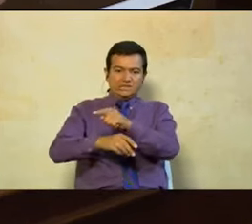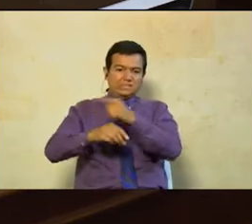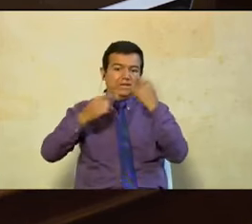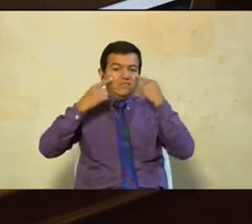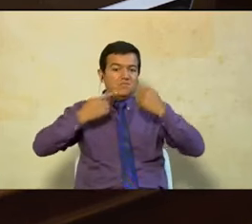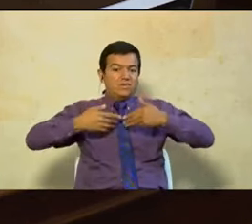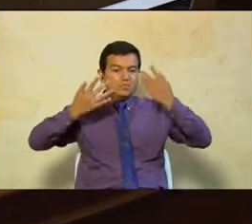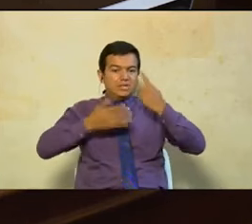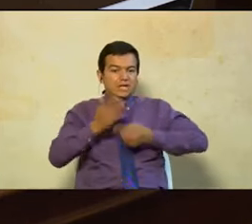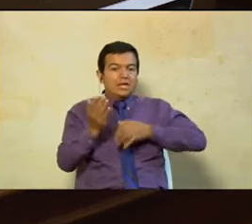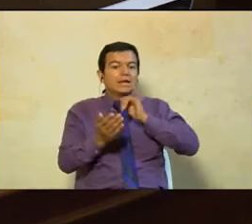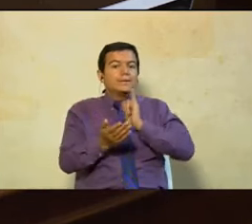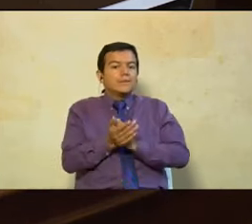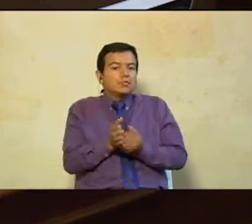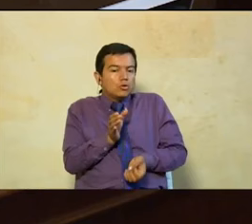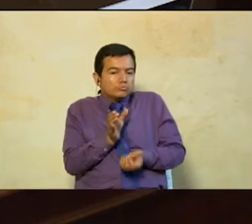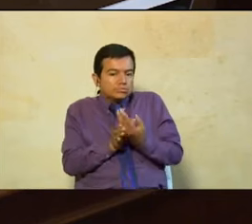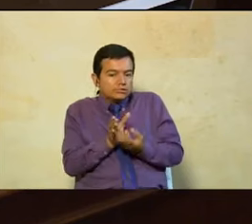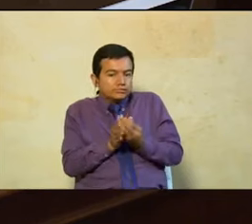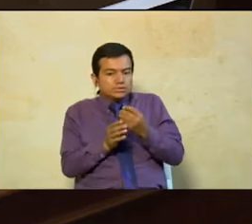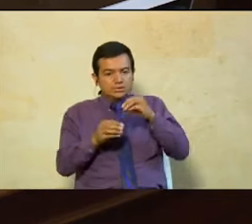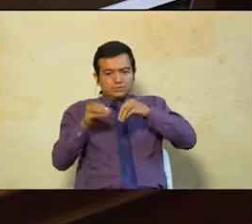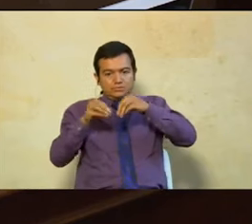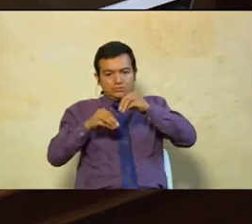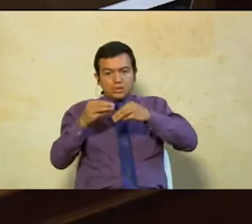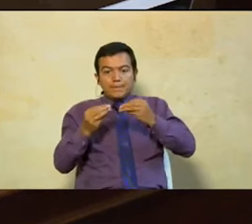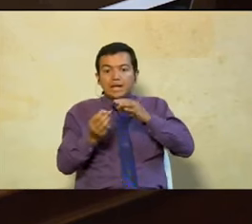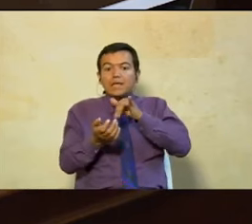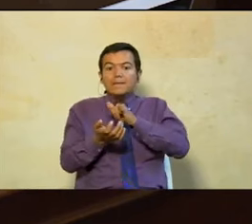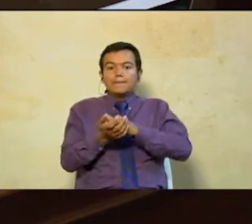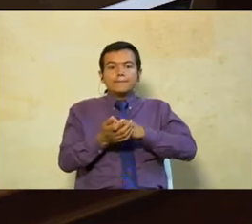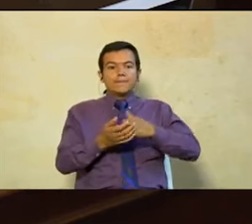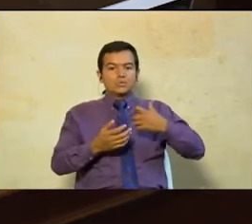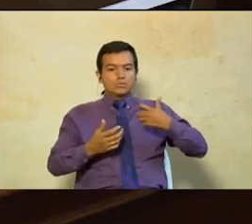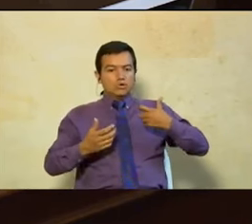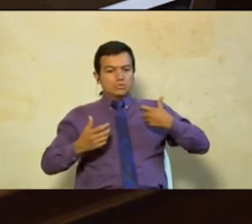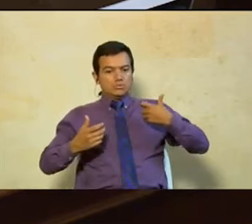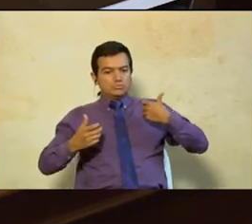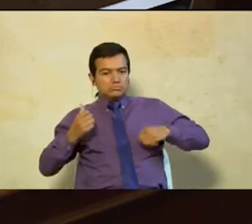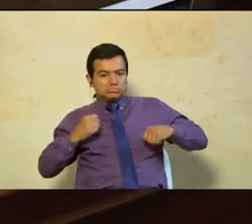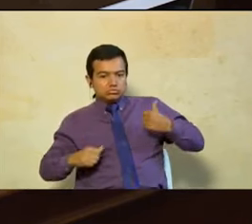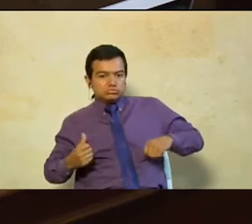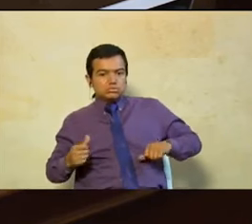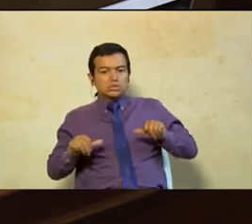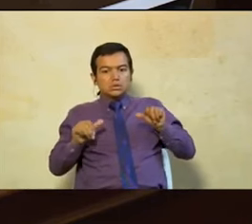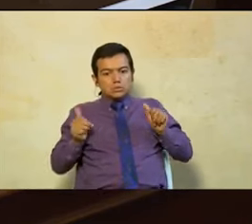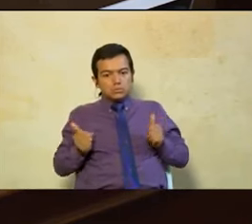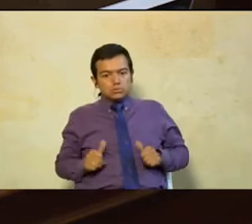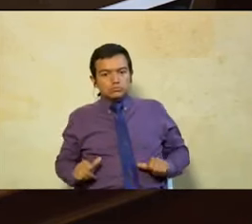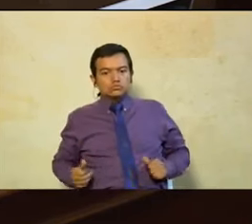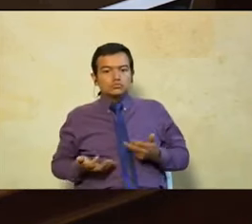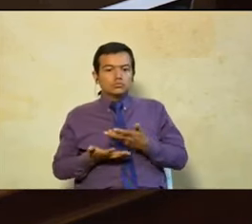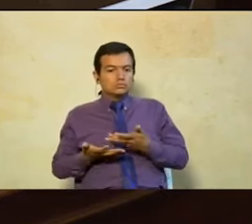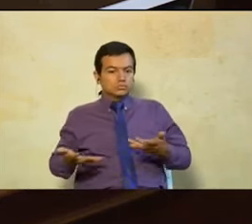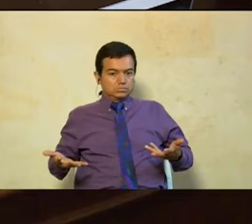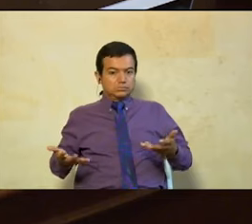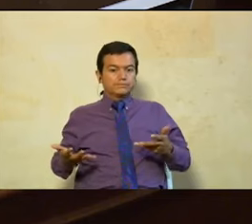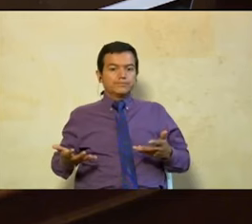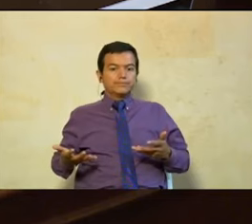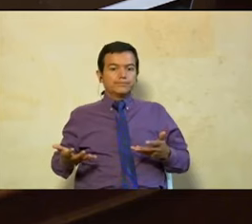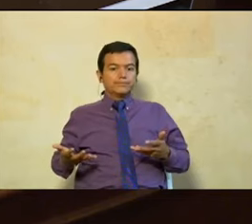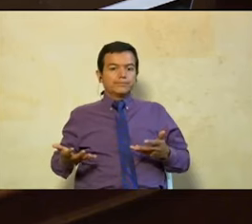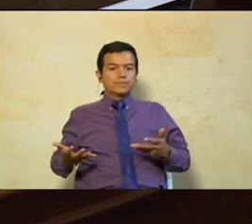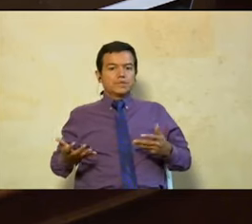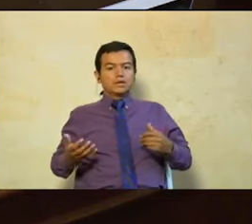productos para hacer determinado tipo de cirugías estéticas bien